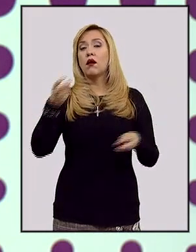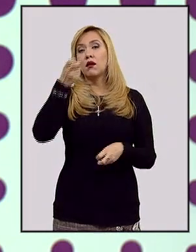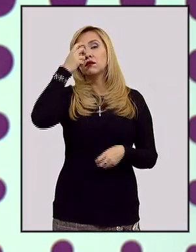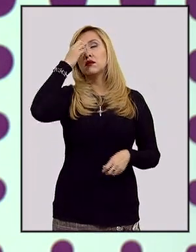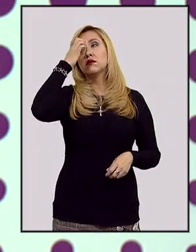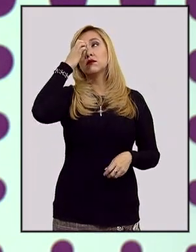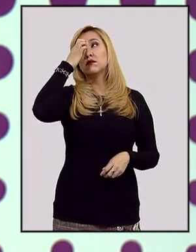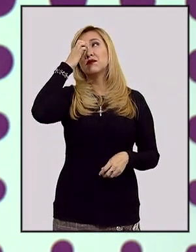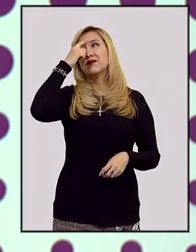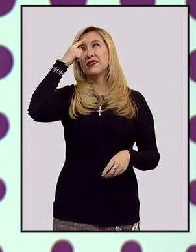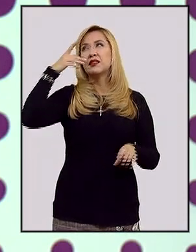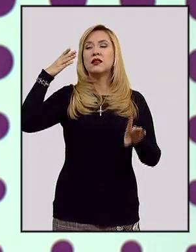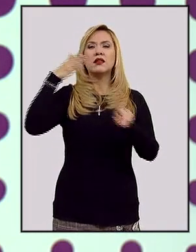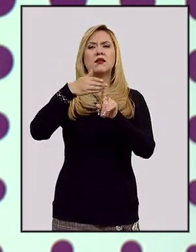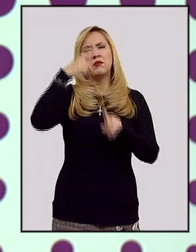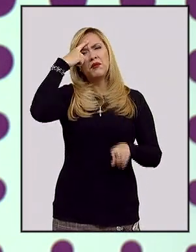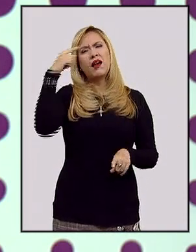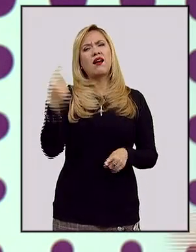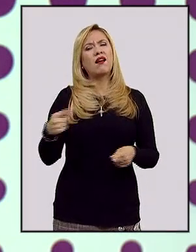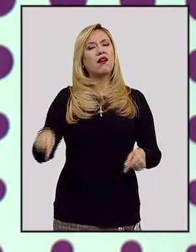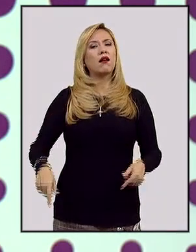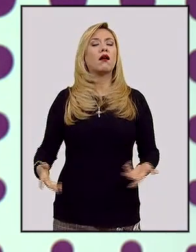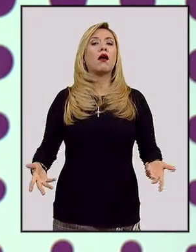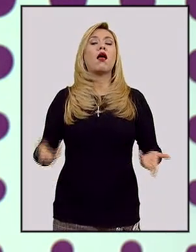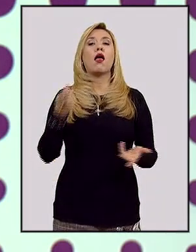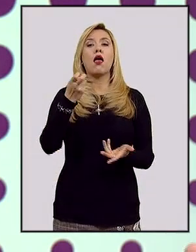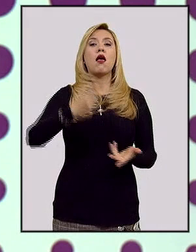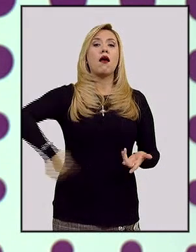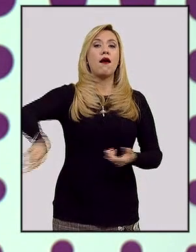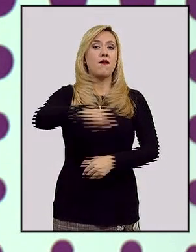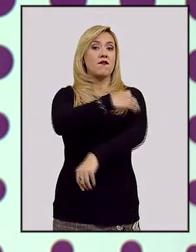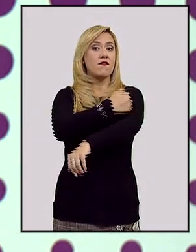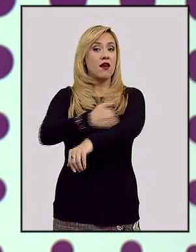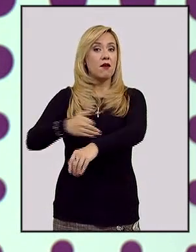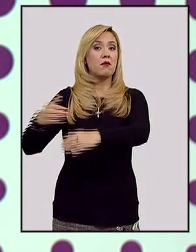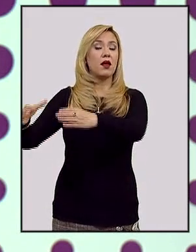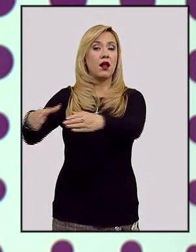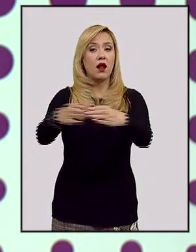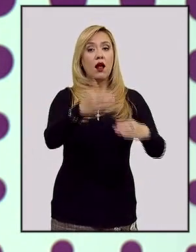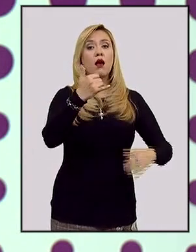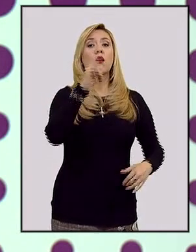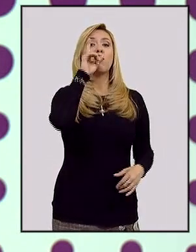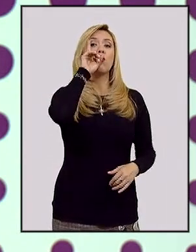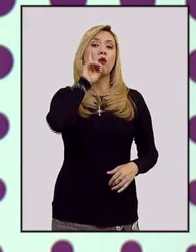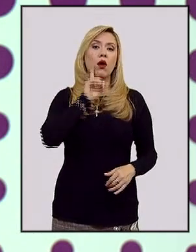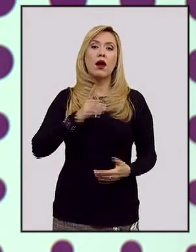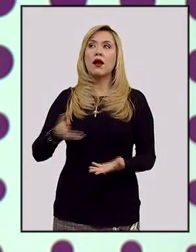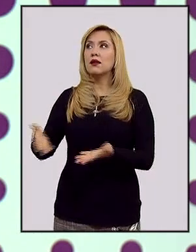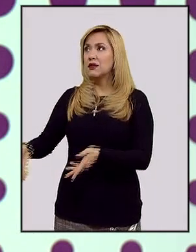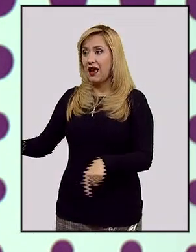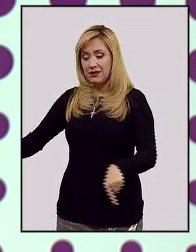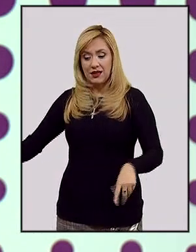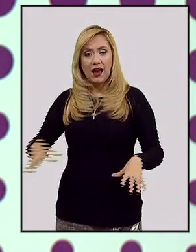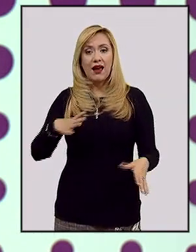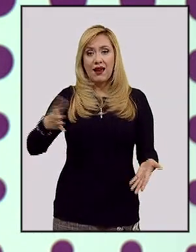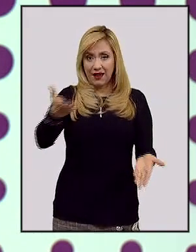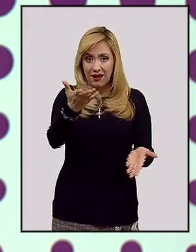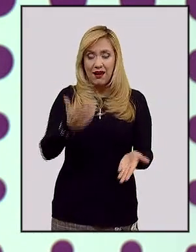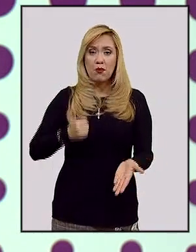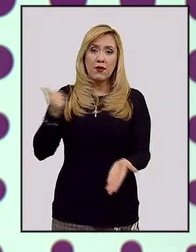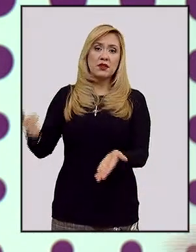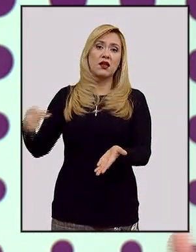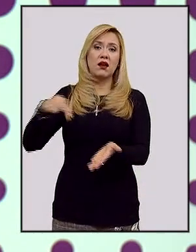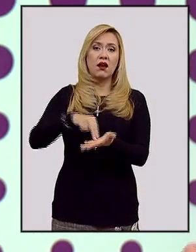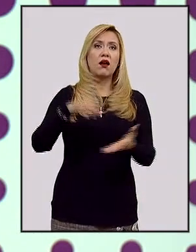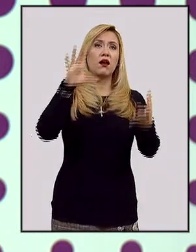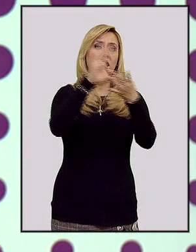hacer al organizar este espacio fue justo que las familias y que las mujeres tuvieran un espacio para relatar lo que habían sufrido,